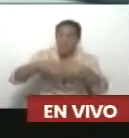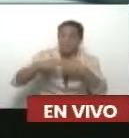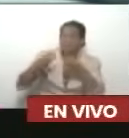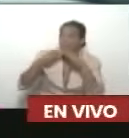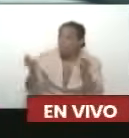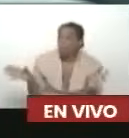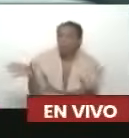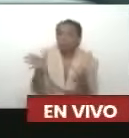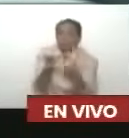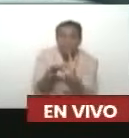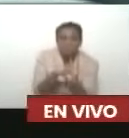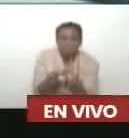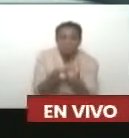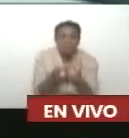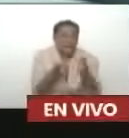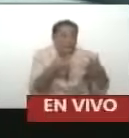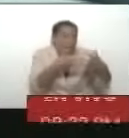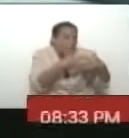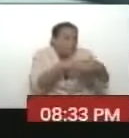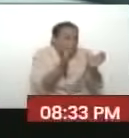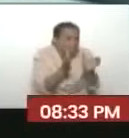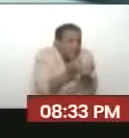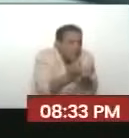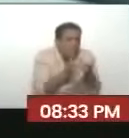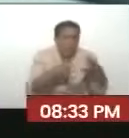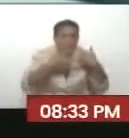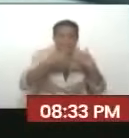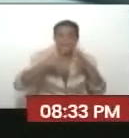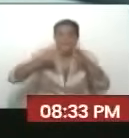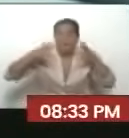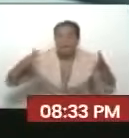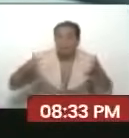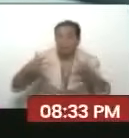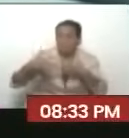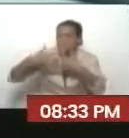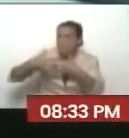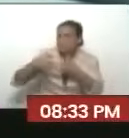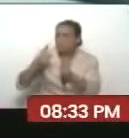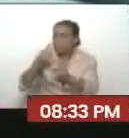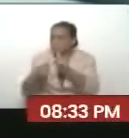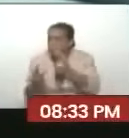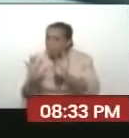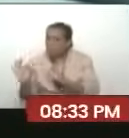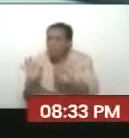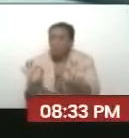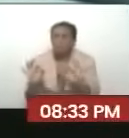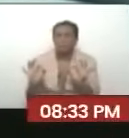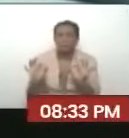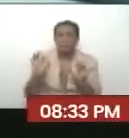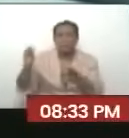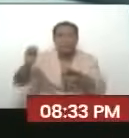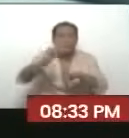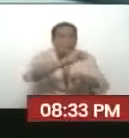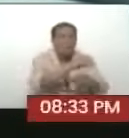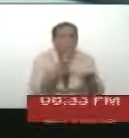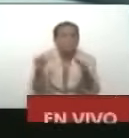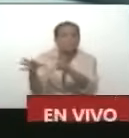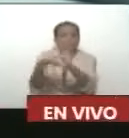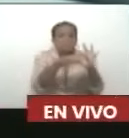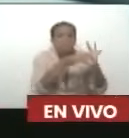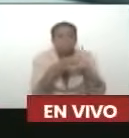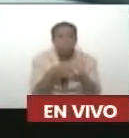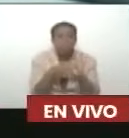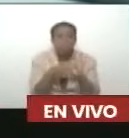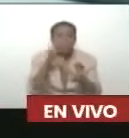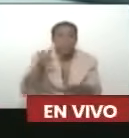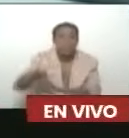todos, grandes, pequeños, medianos, todos, a todos, en todos